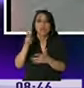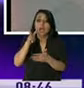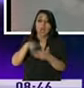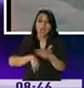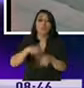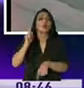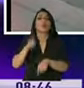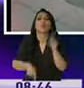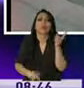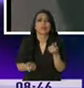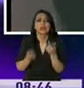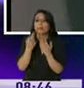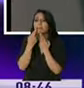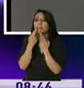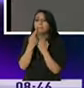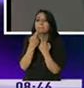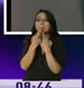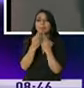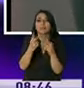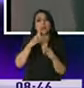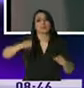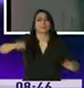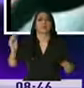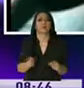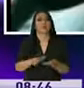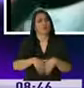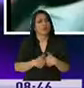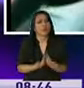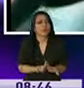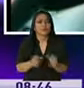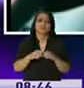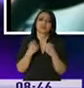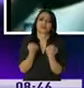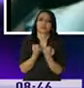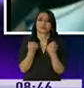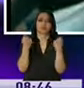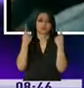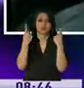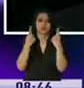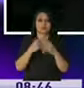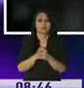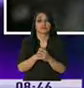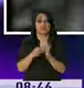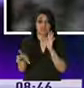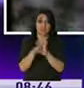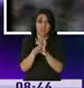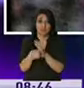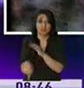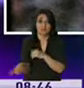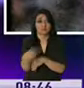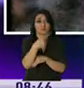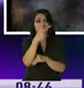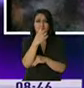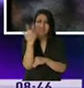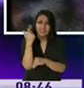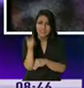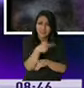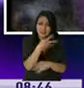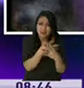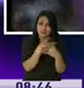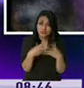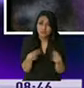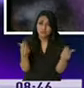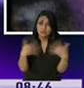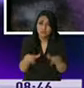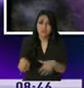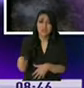adecuadamente y el padre le da palo. ¿Qué sociedad estamos creando? Las leyes le ponen 30 días, que con eso ya solucionamos, y la